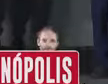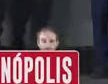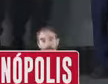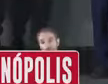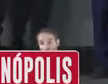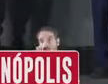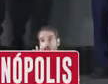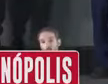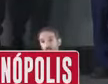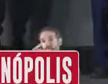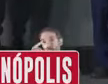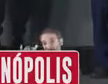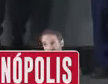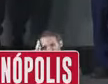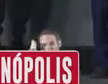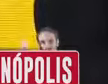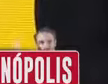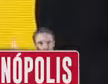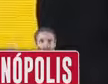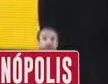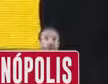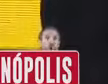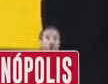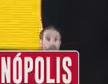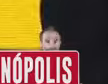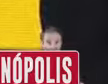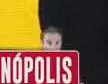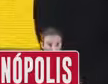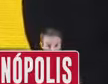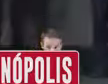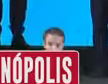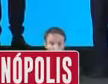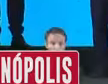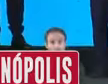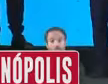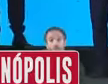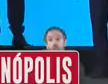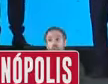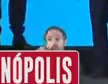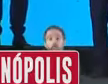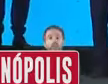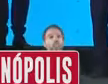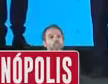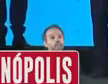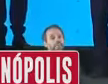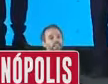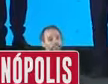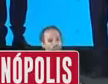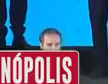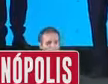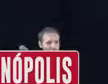teníamos que pedir permiso al gobierno de la ciudad porque estábamos utilizando el espacio de la ciudad y fuimos a